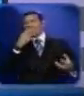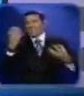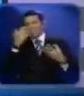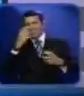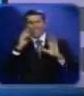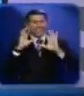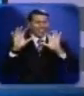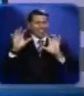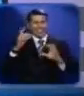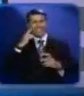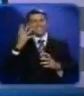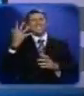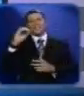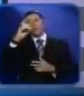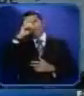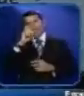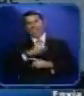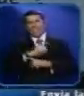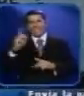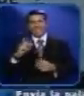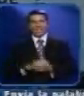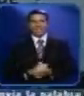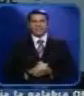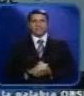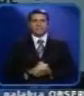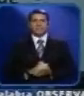vida artística.